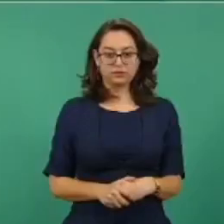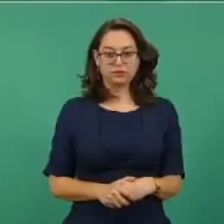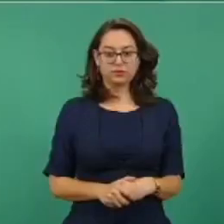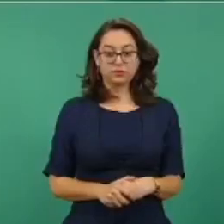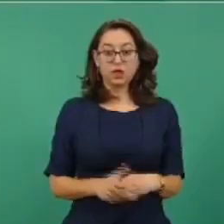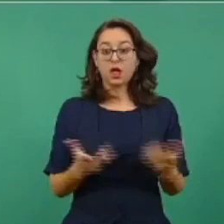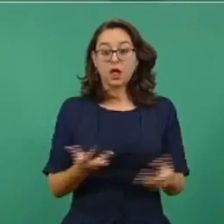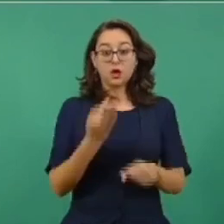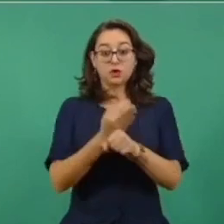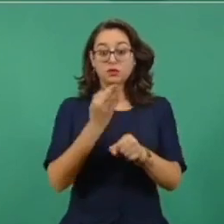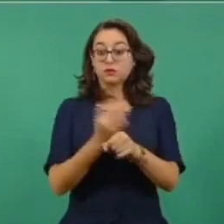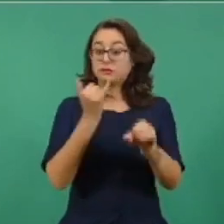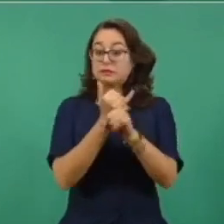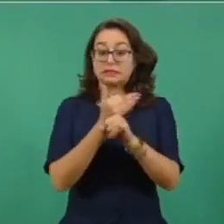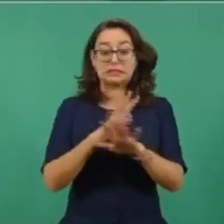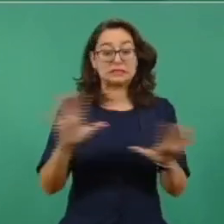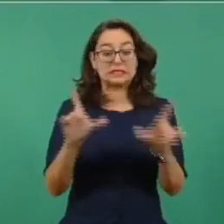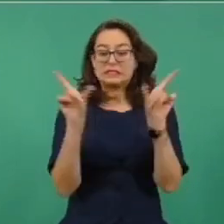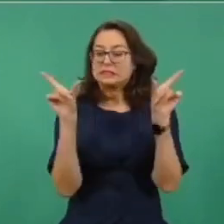más